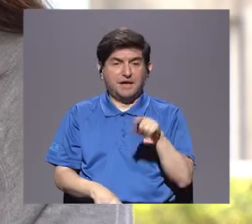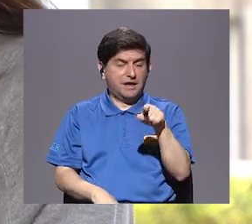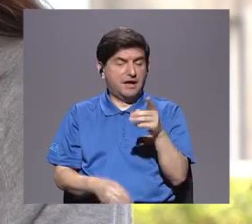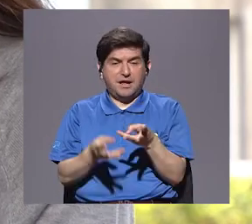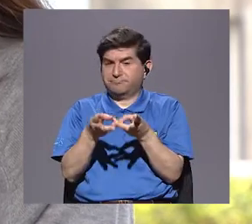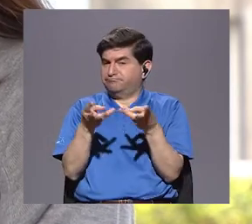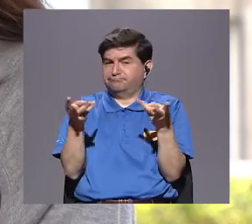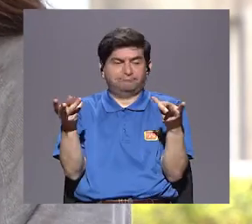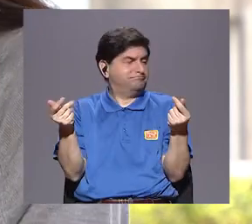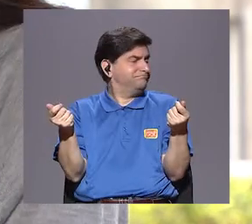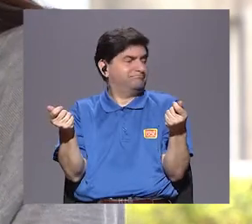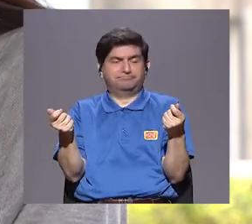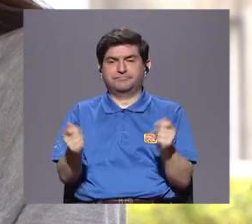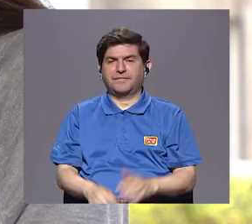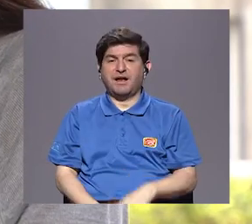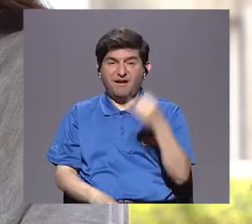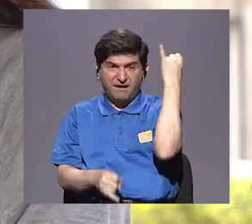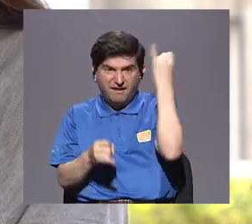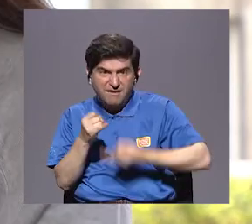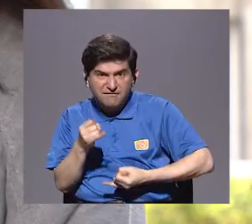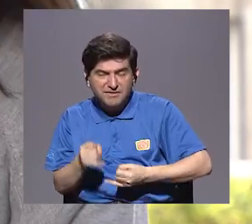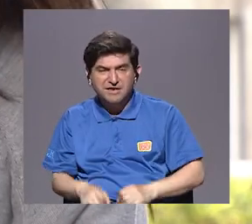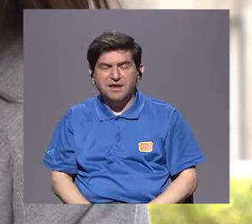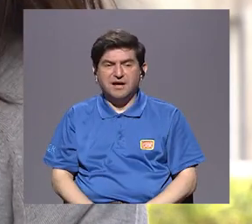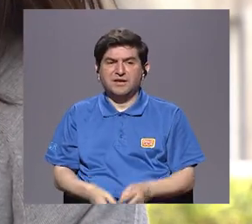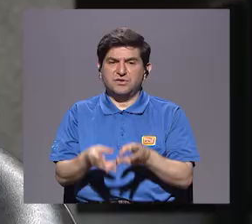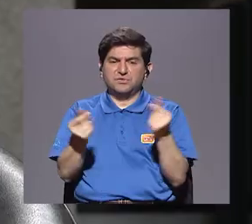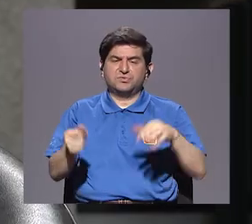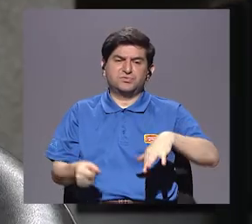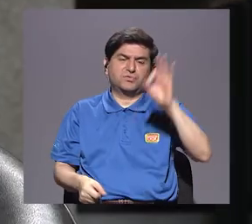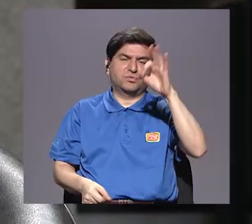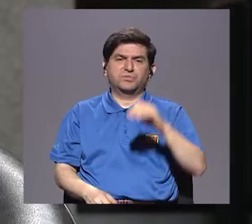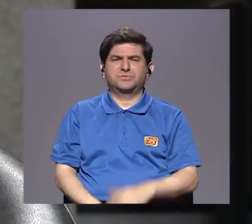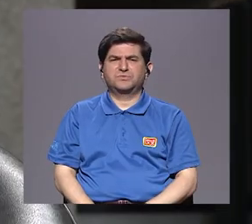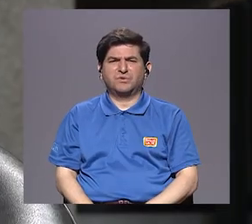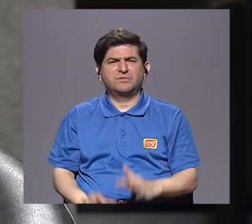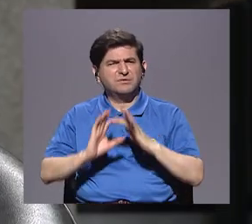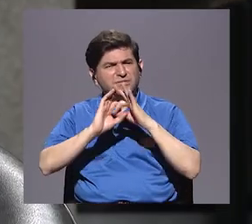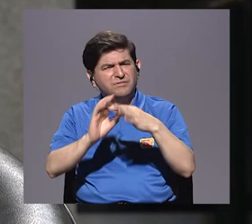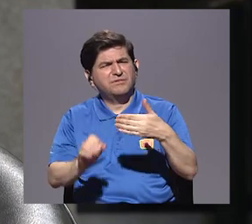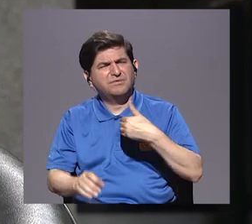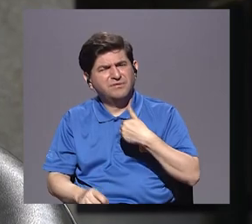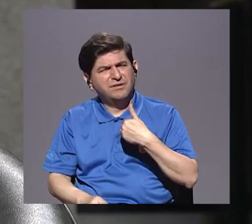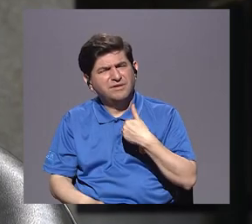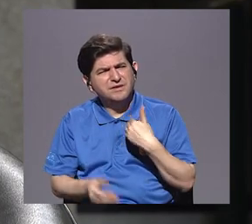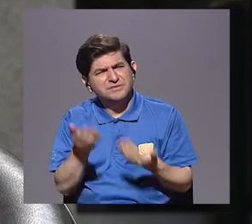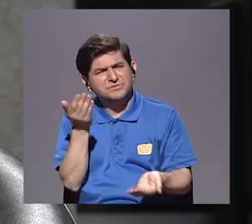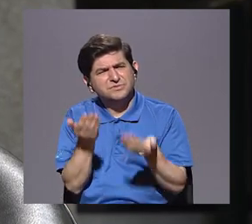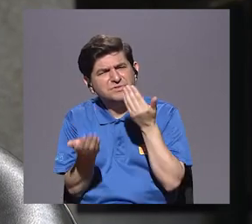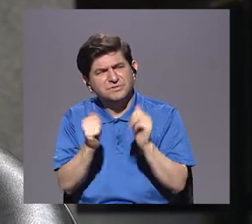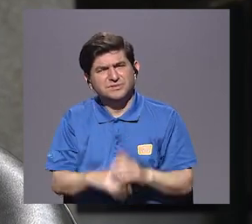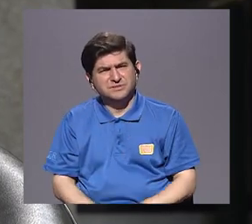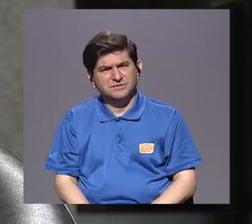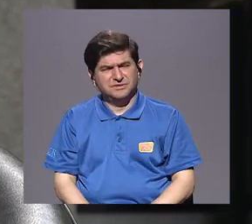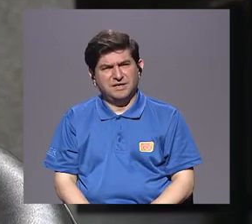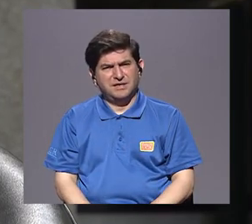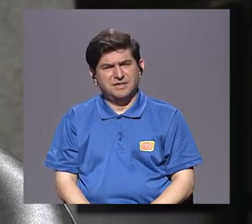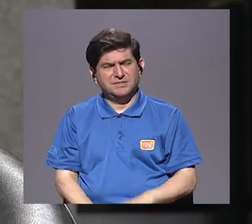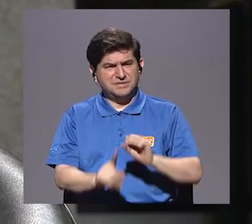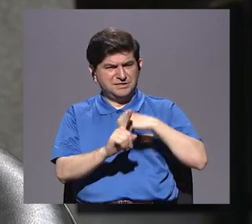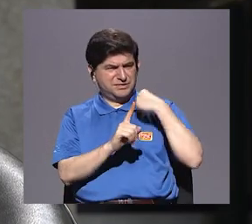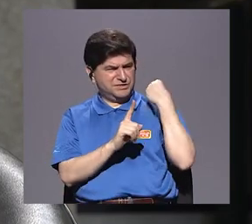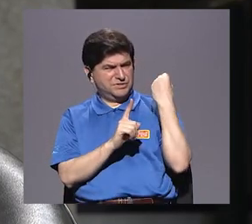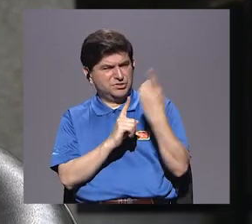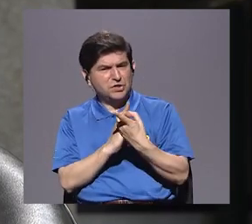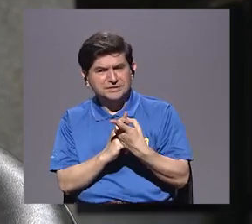siendo resueltos, están terminando en esta solución. ¿Tiene esto que ver con a ver, más bien como